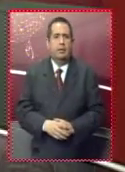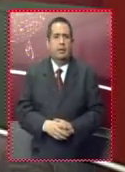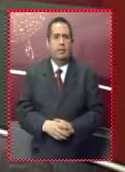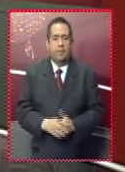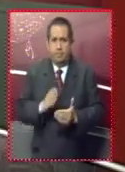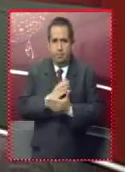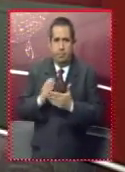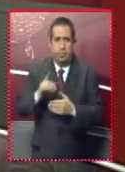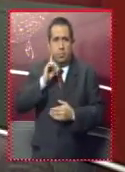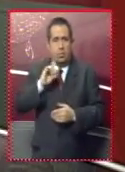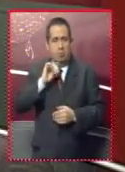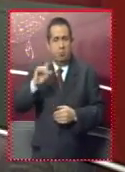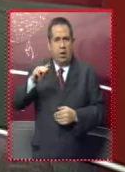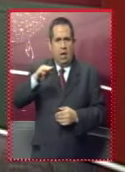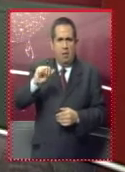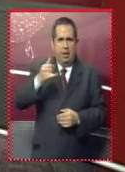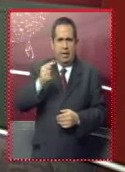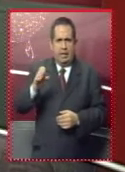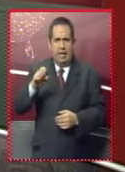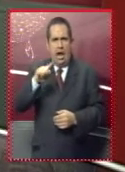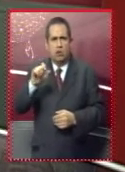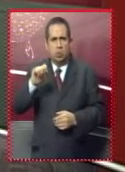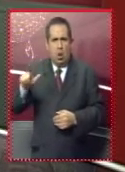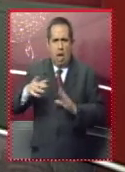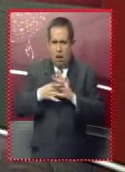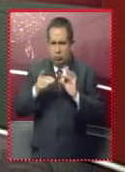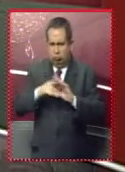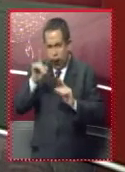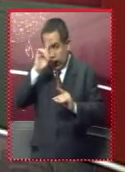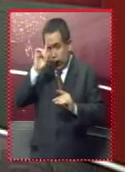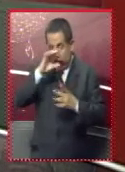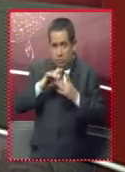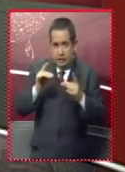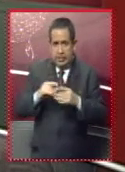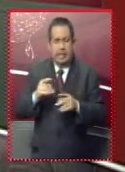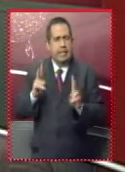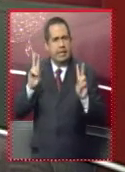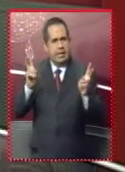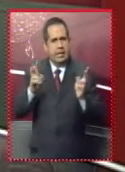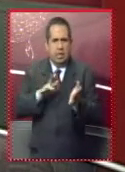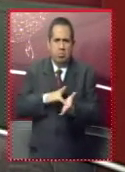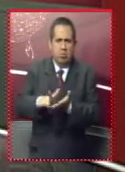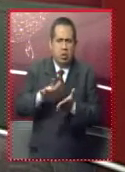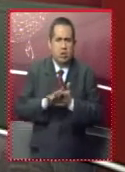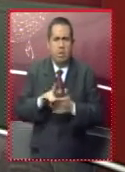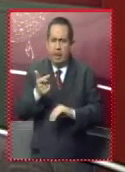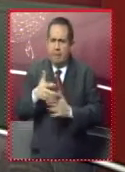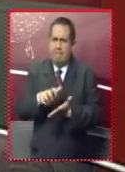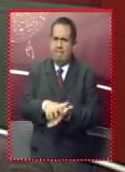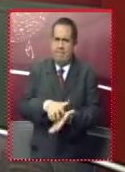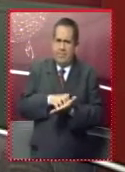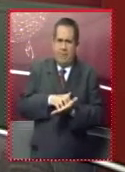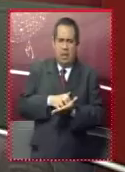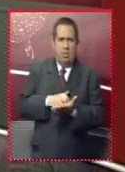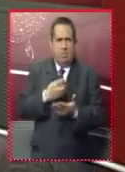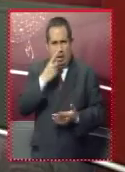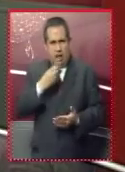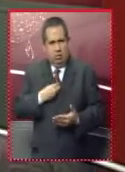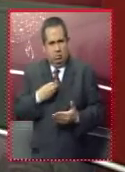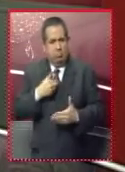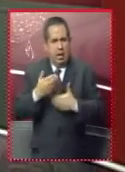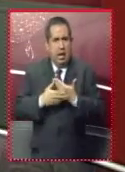Por su parte, la analista política Maite Azuela enfatizó la pertinencia de impulsar temas relacionados con la austeridad a fin de que se planteen